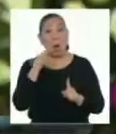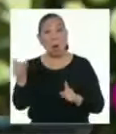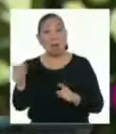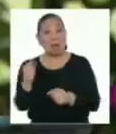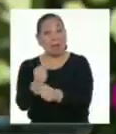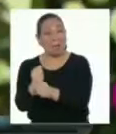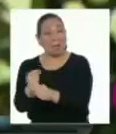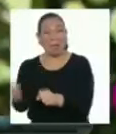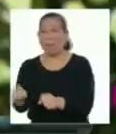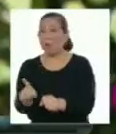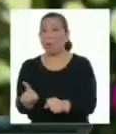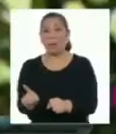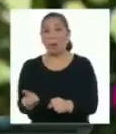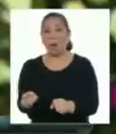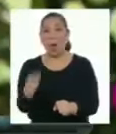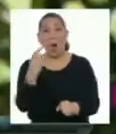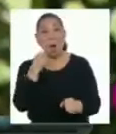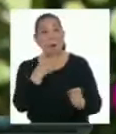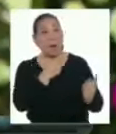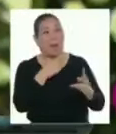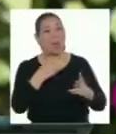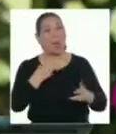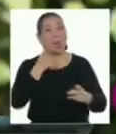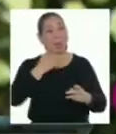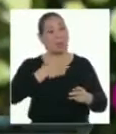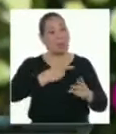viñadores, agarrando a los criados,